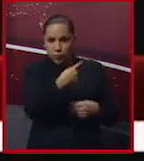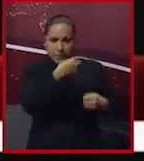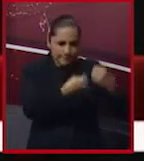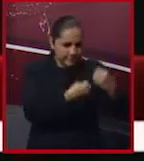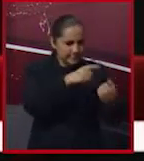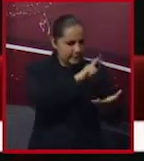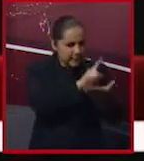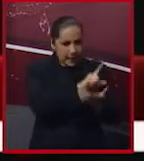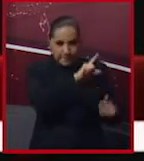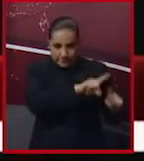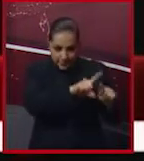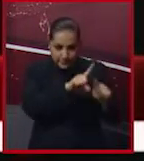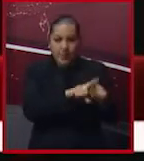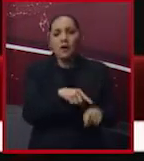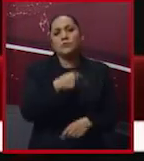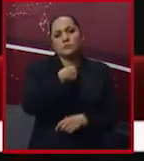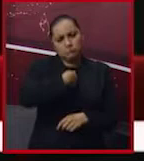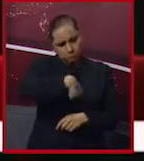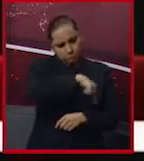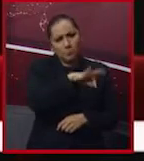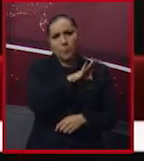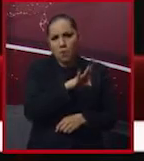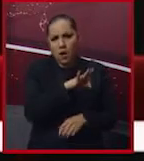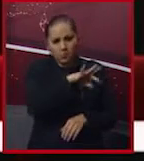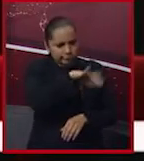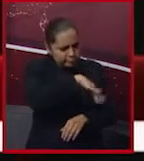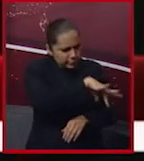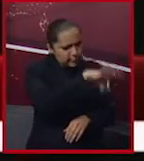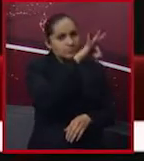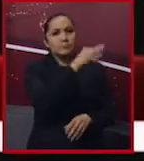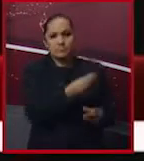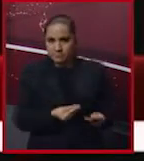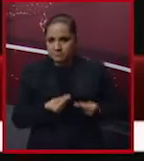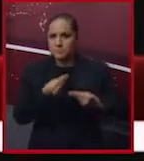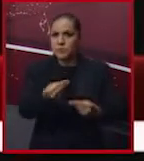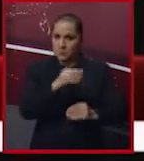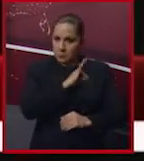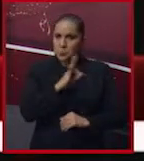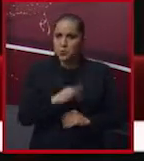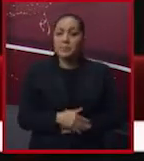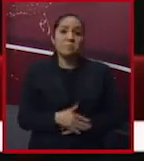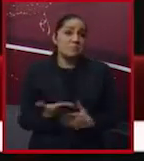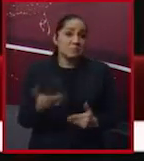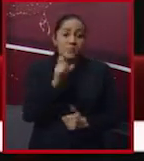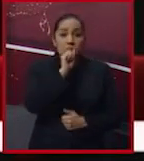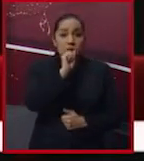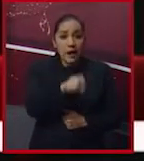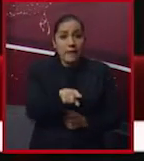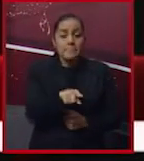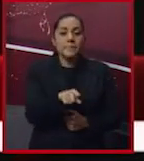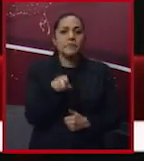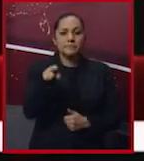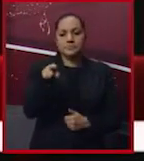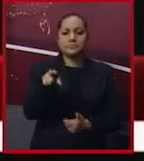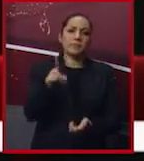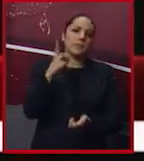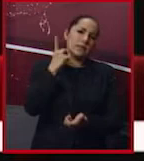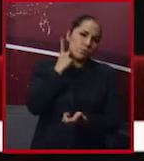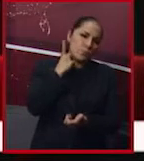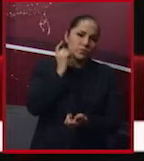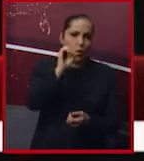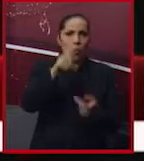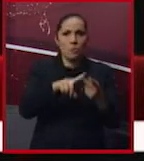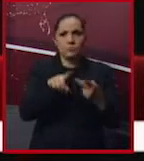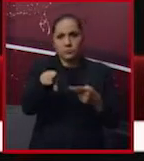refiere a presentación de iniciativas. Pero quiero comentarle que también no es necesario que el diputado o la comisión